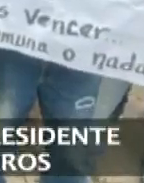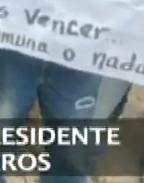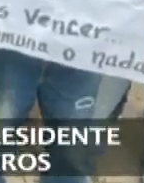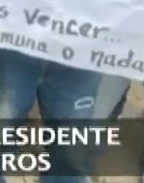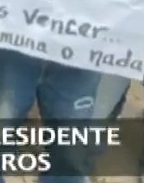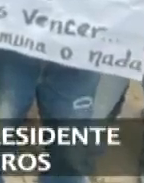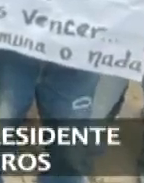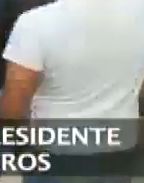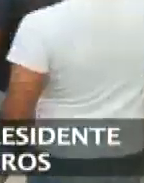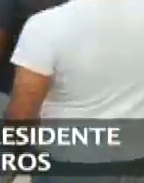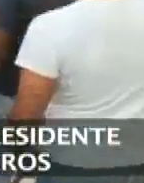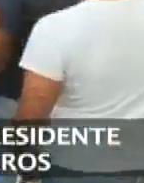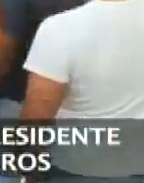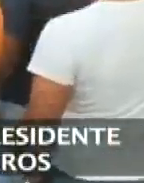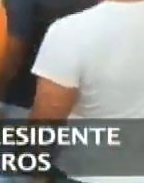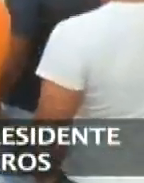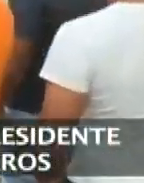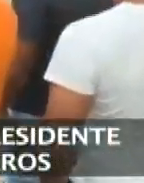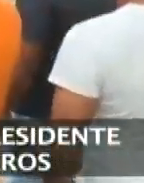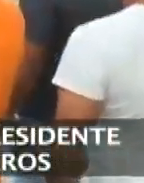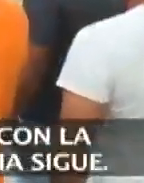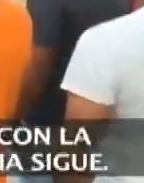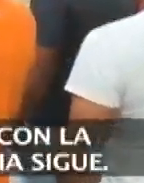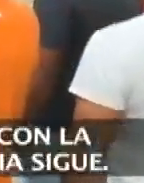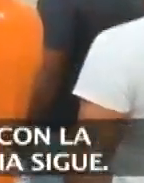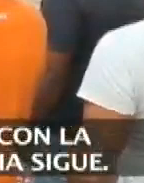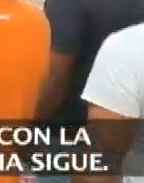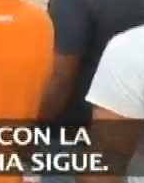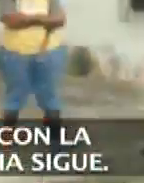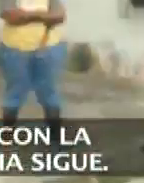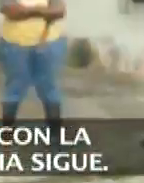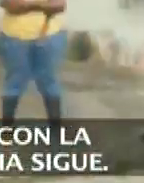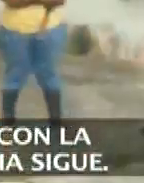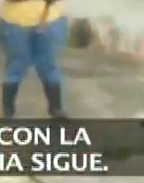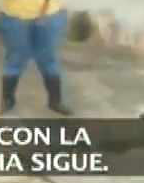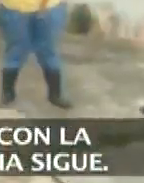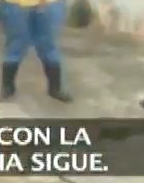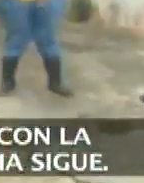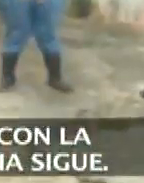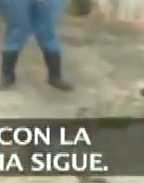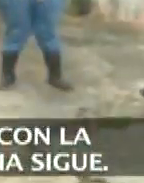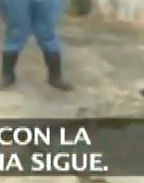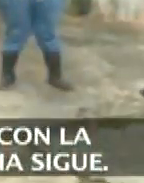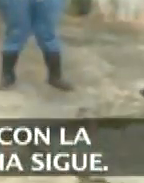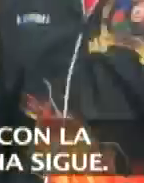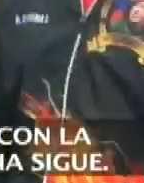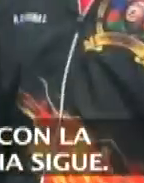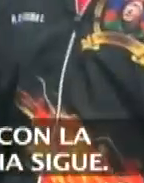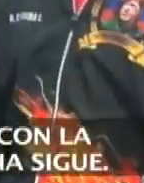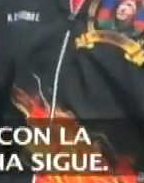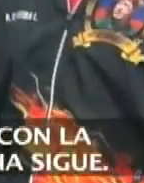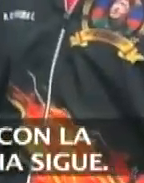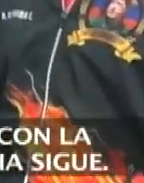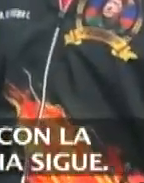Muchísimas gracias, camarada presidente, y cuente con estos comuneros que estamos rodilla y tierra con la revolución. ¡Chávez vive!